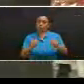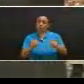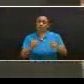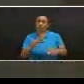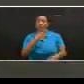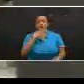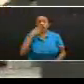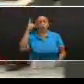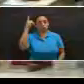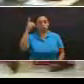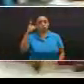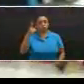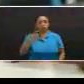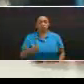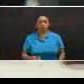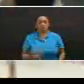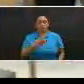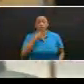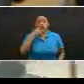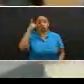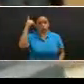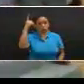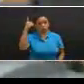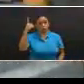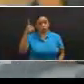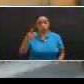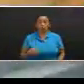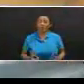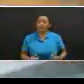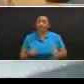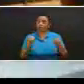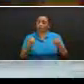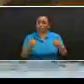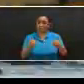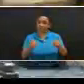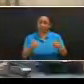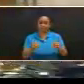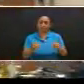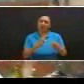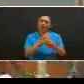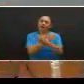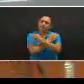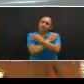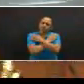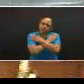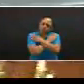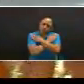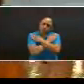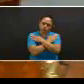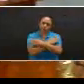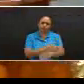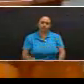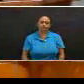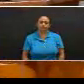Dios es un Dios de oportunidades. Un Dios amoroso.